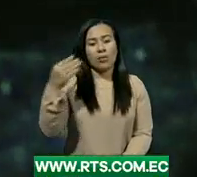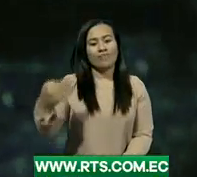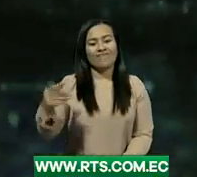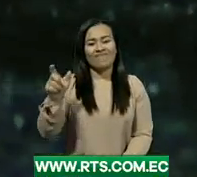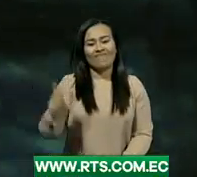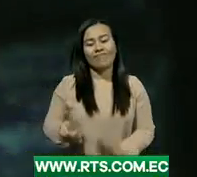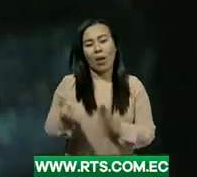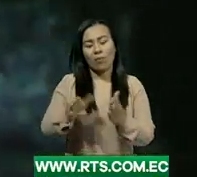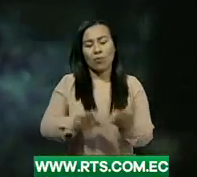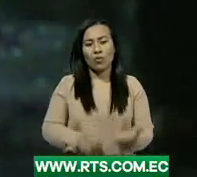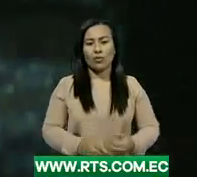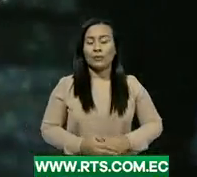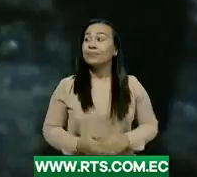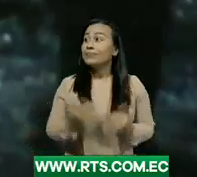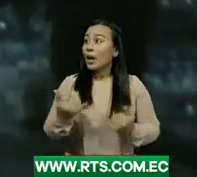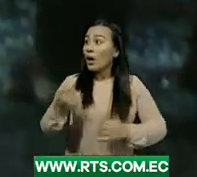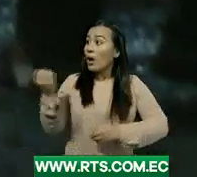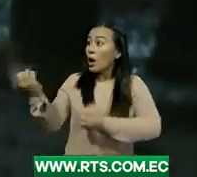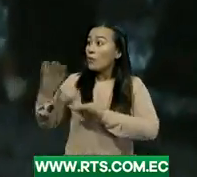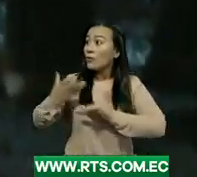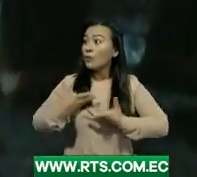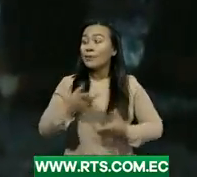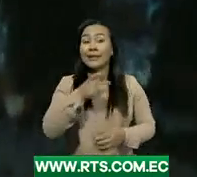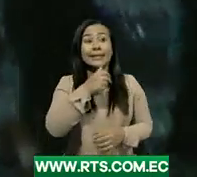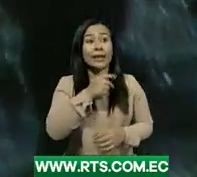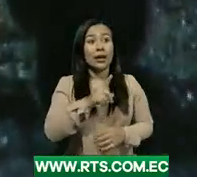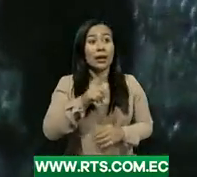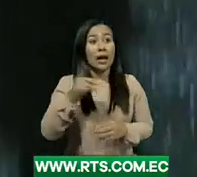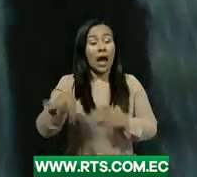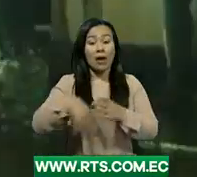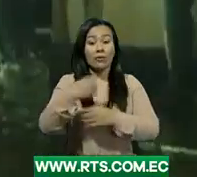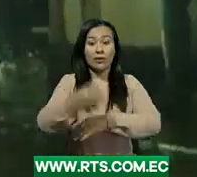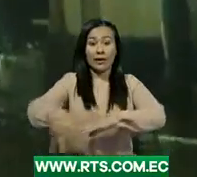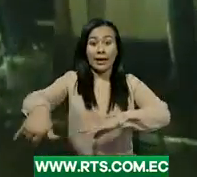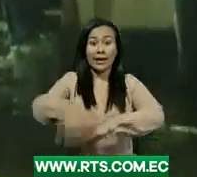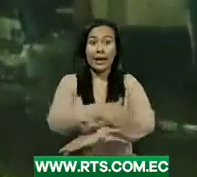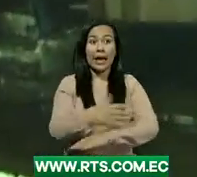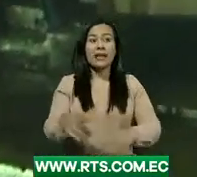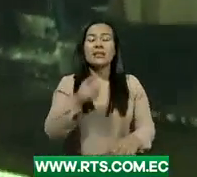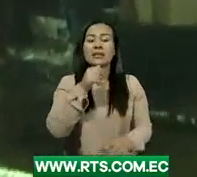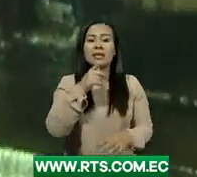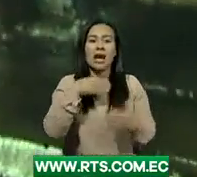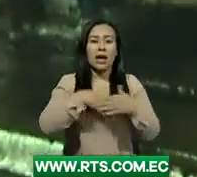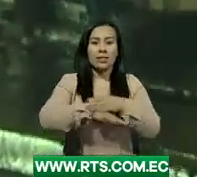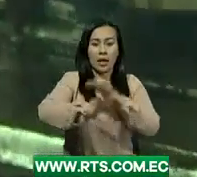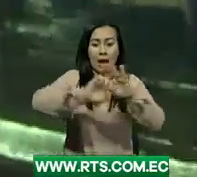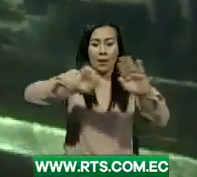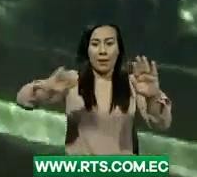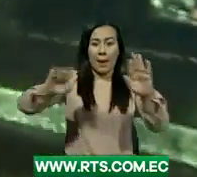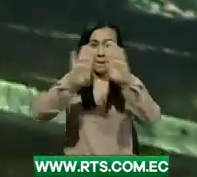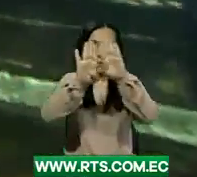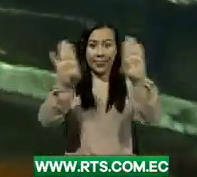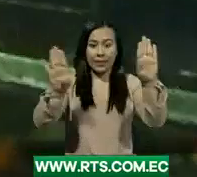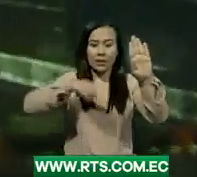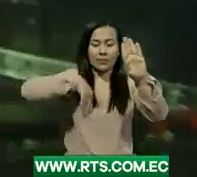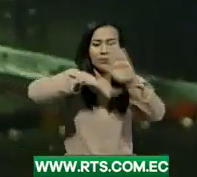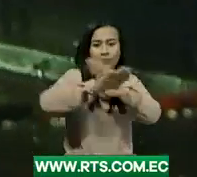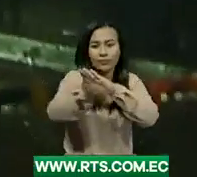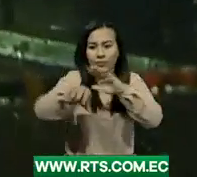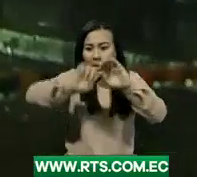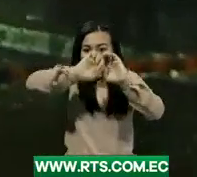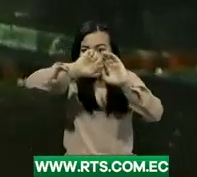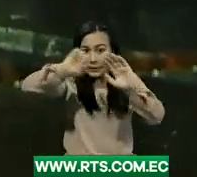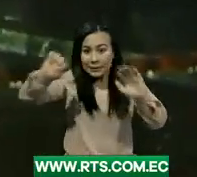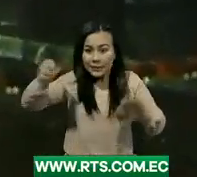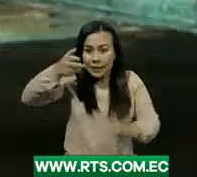inicio se dijo frente a los investigadores que alguien desde la calle aparentemente introdujo su mano a través de la ventana y le disparó mientras